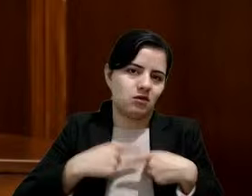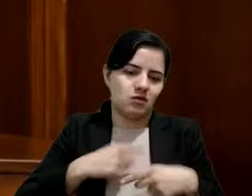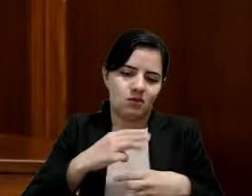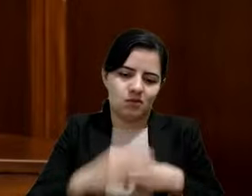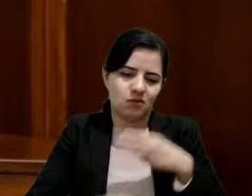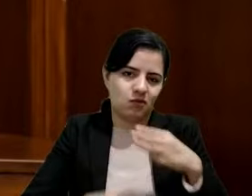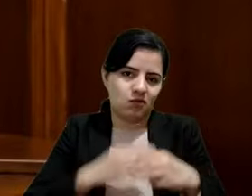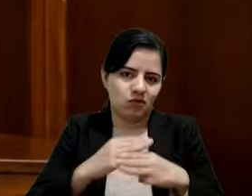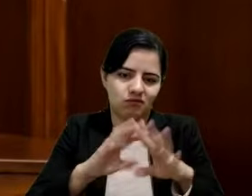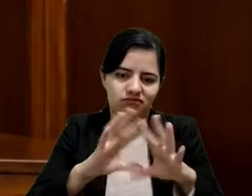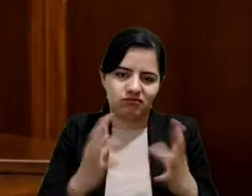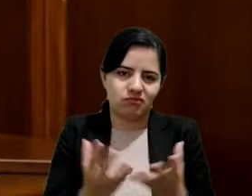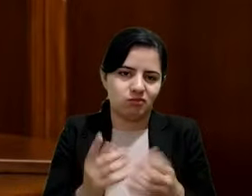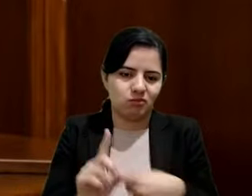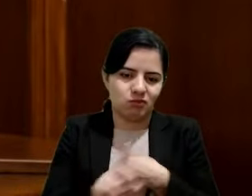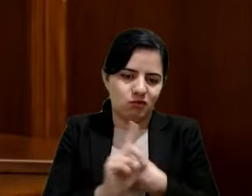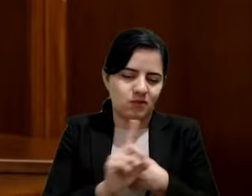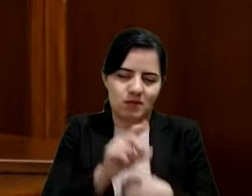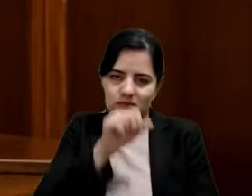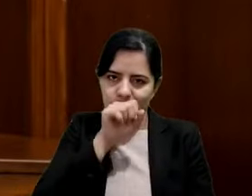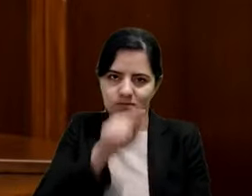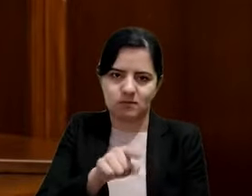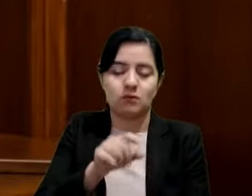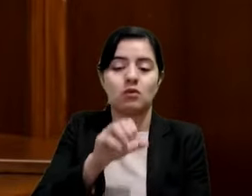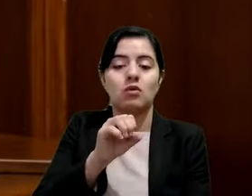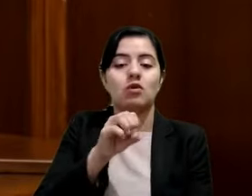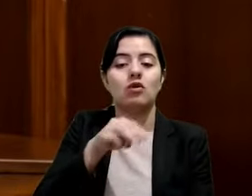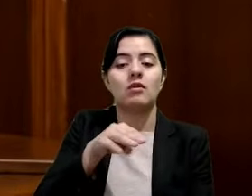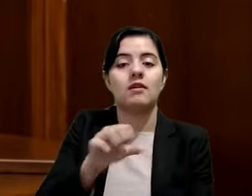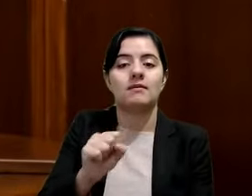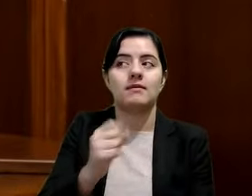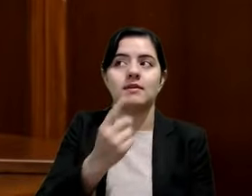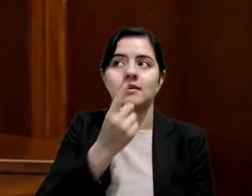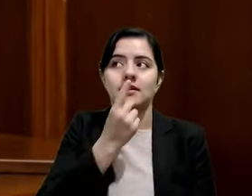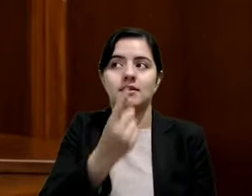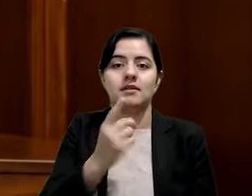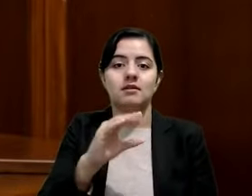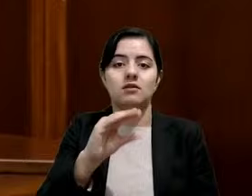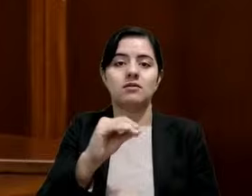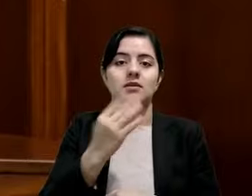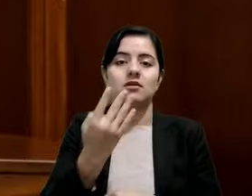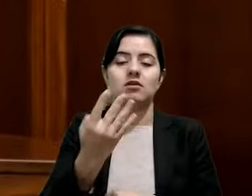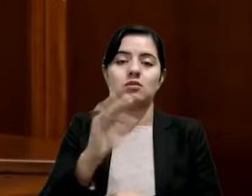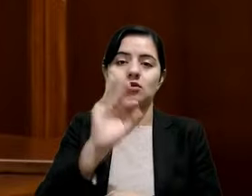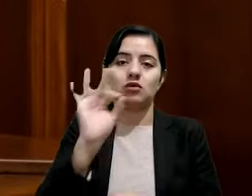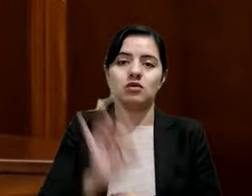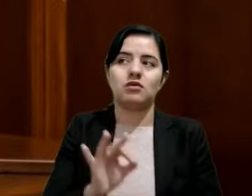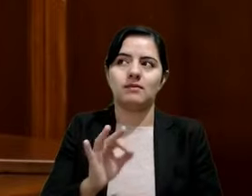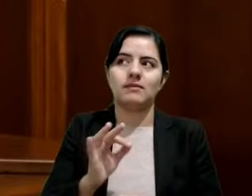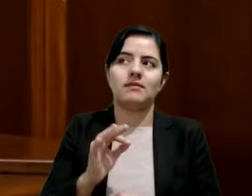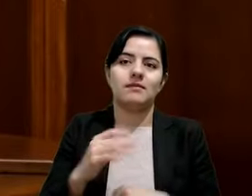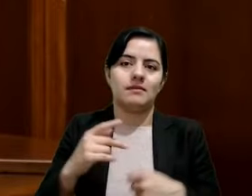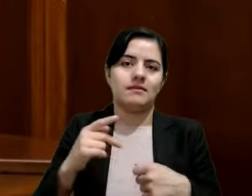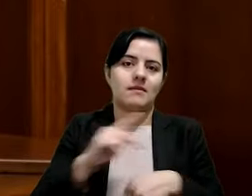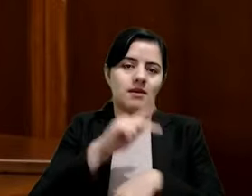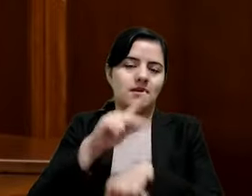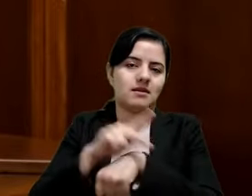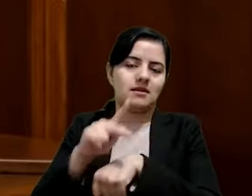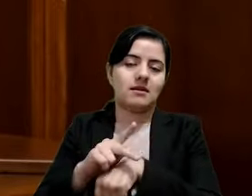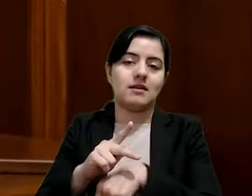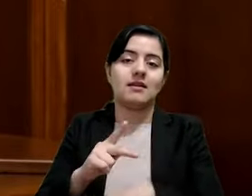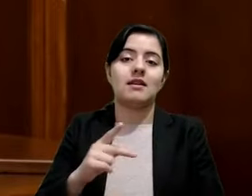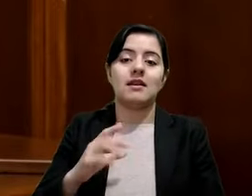Mundial de la Salud estima que el 95 por de los países el cáncer de mama es la primera o segunda causa de